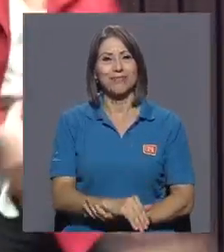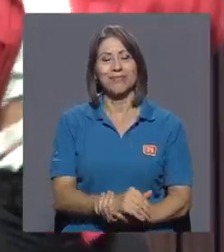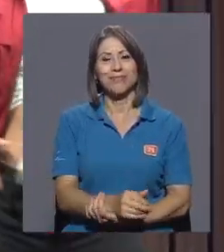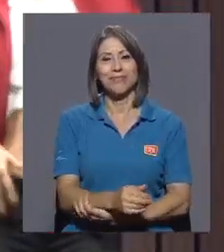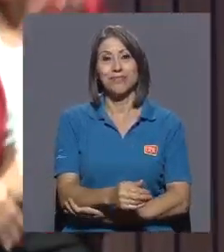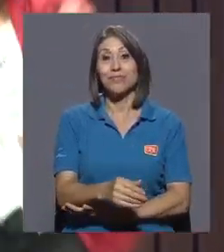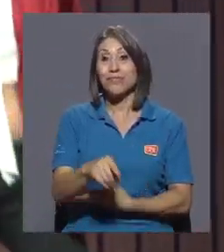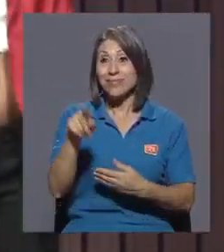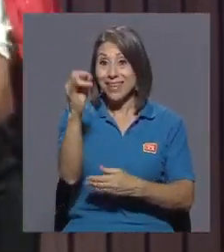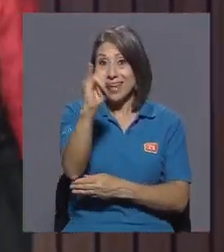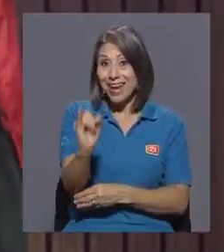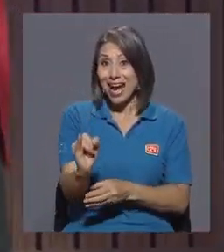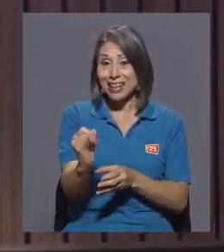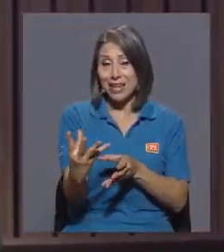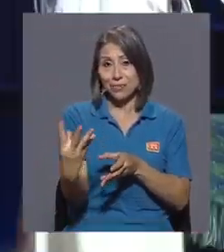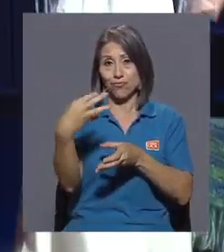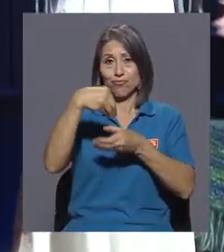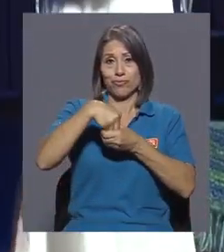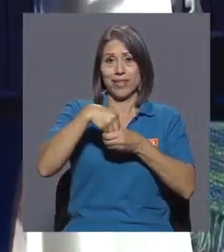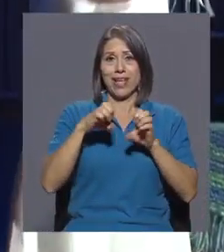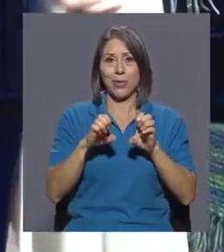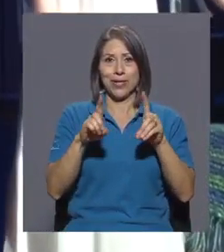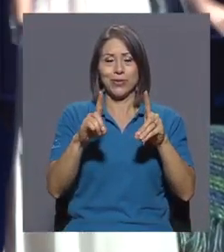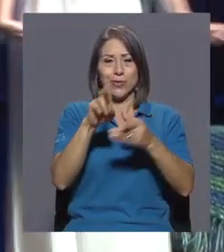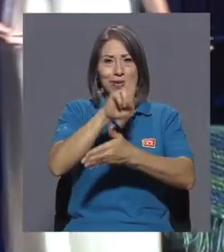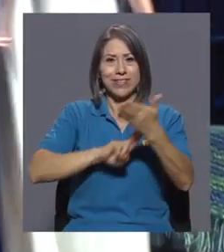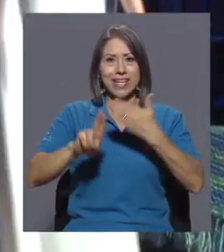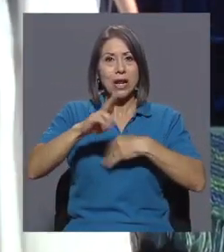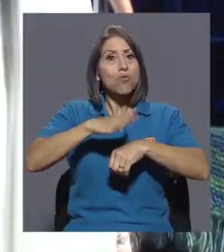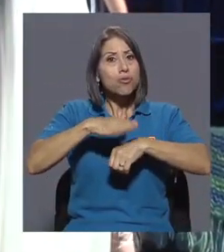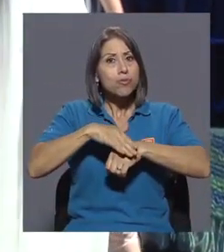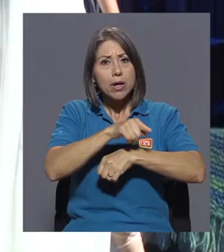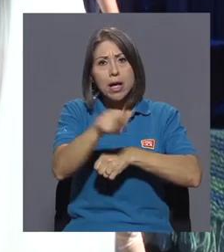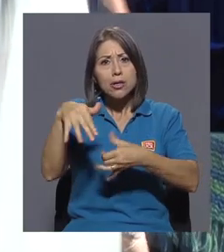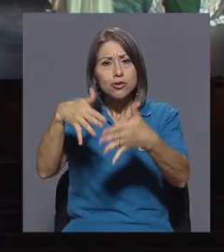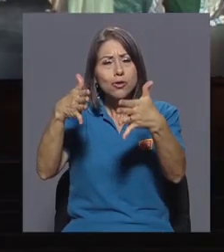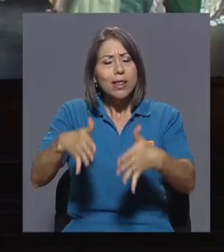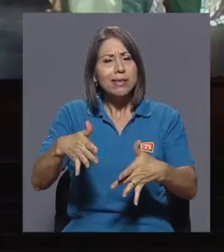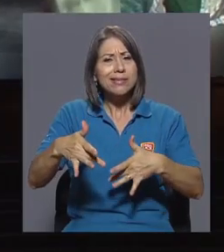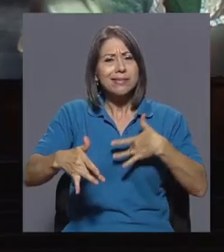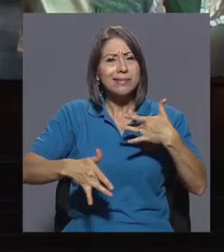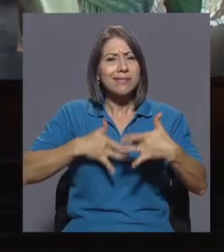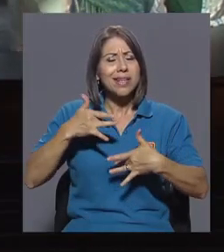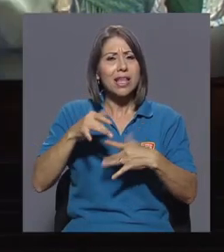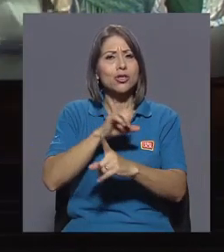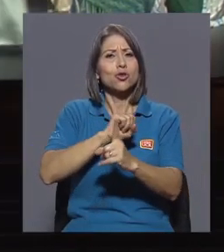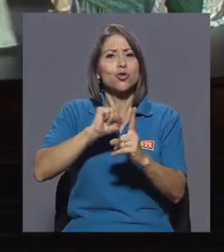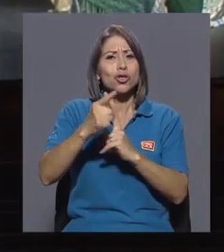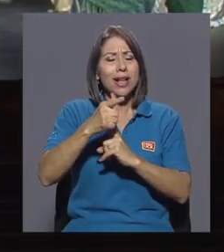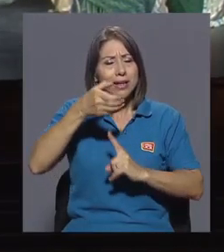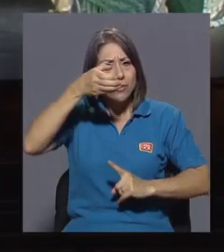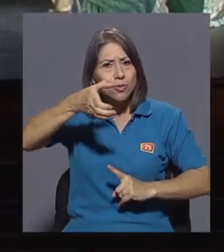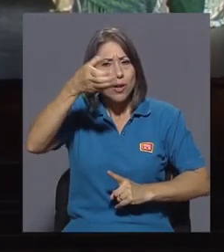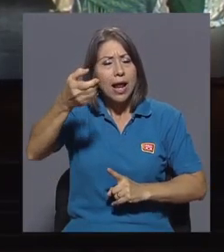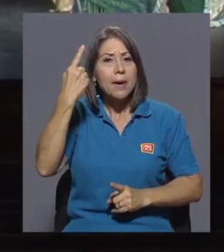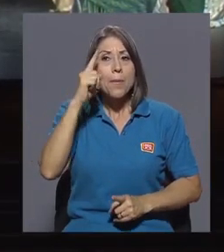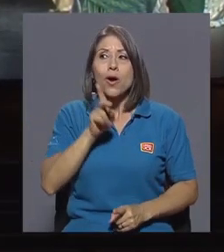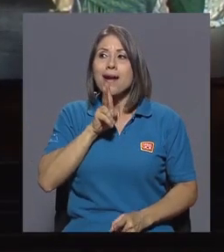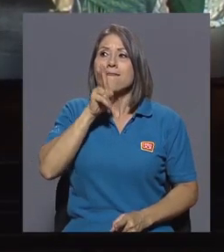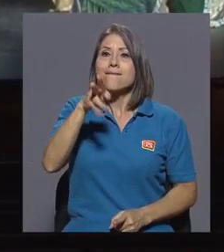incorporación del arte en la educación universitaria permite a las y los estudiantes desarrollar una sensibilidad social y cultural por la realidad en la que